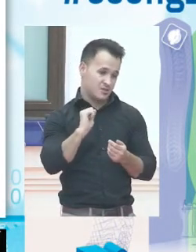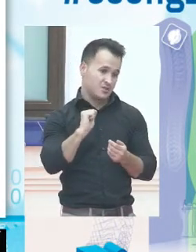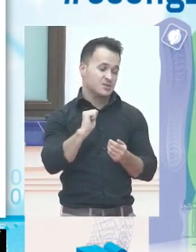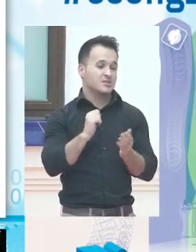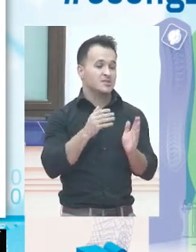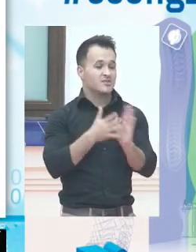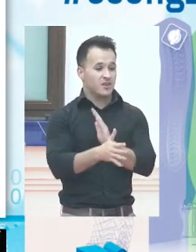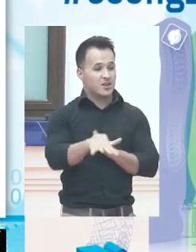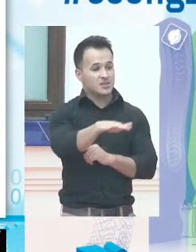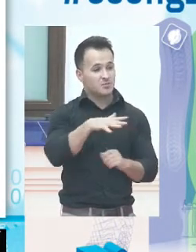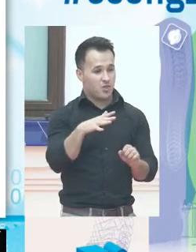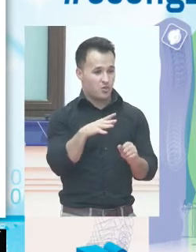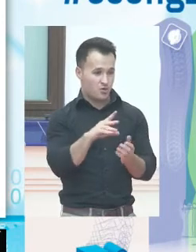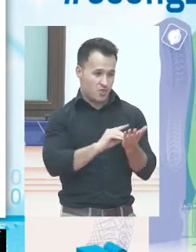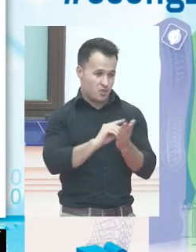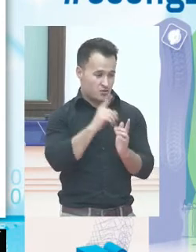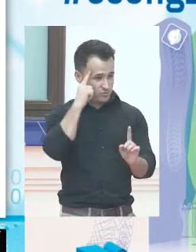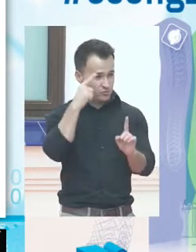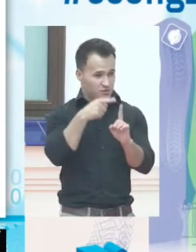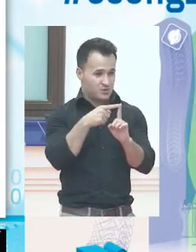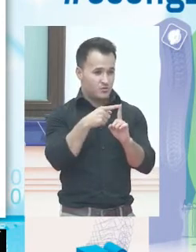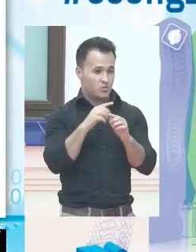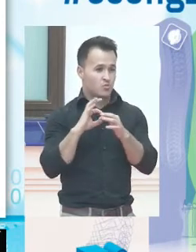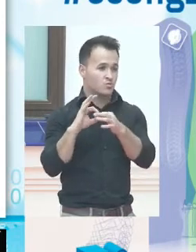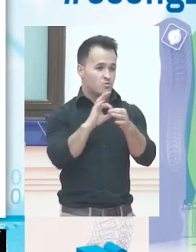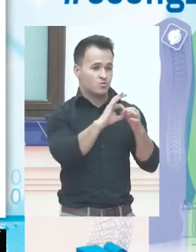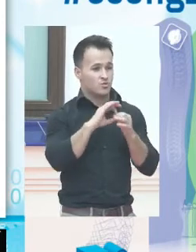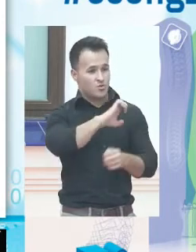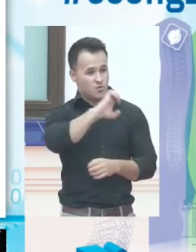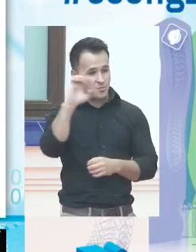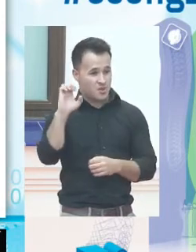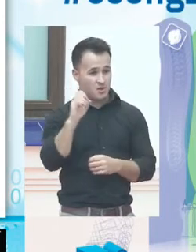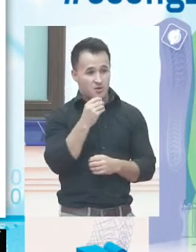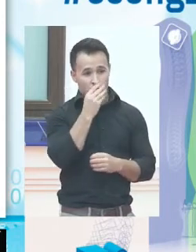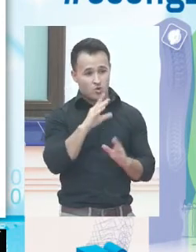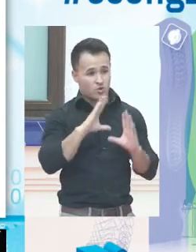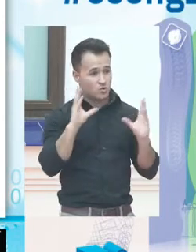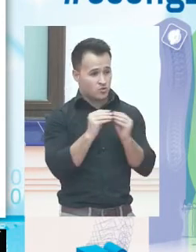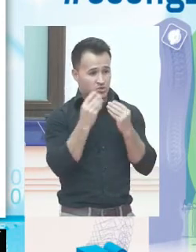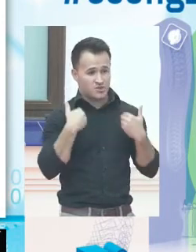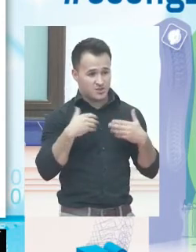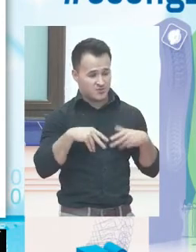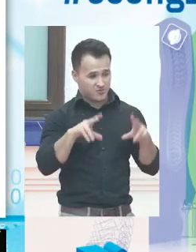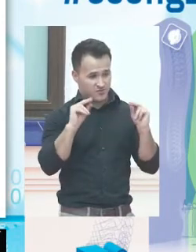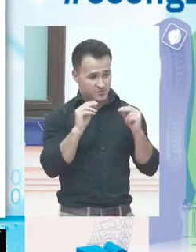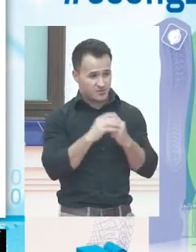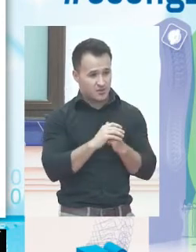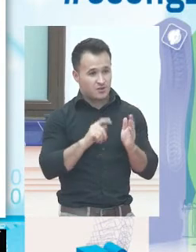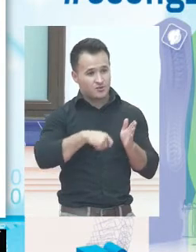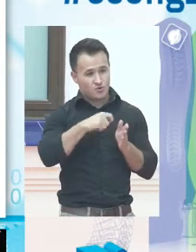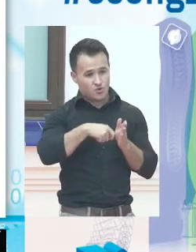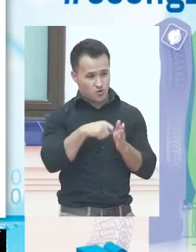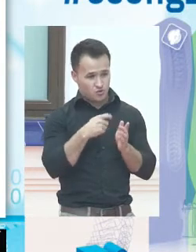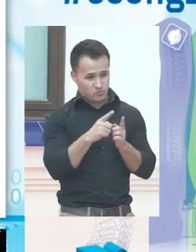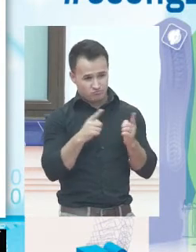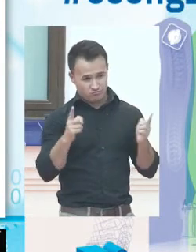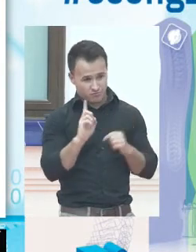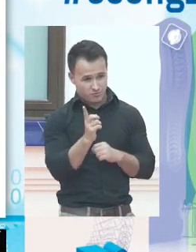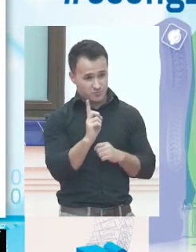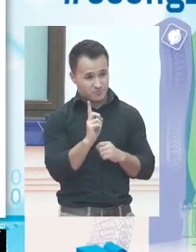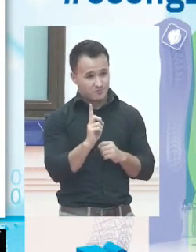ya termino y me dejo enrollar, espero no haber superado el límite de minutos, una vez restado la parte del apagón. En conclusión, la nube